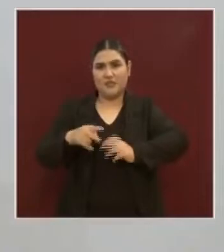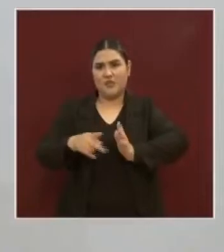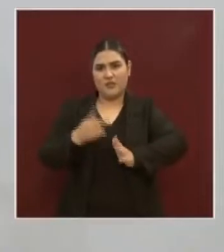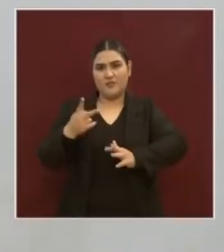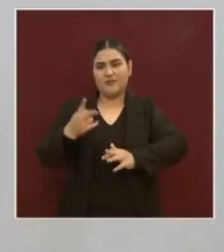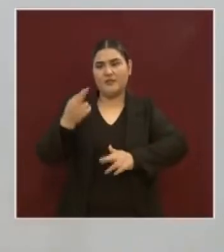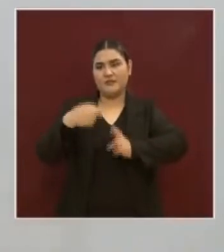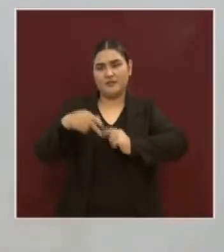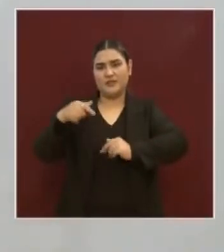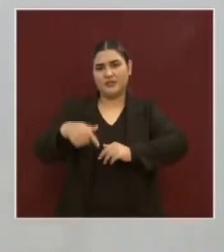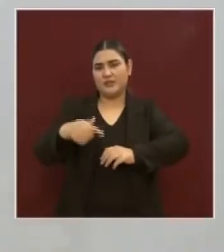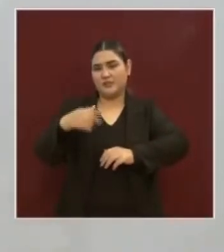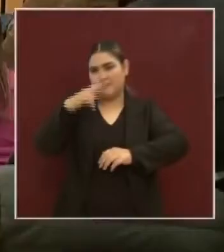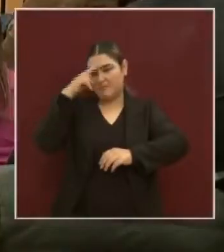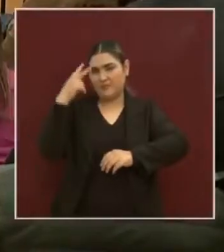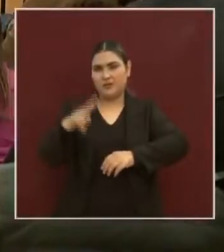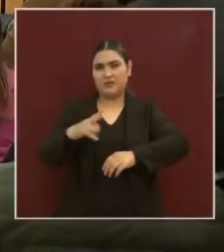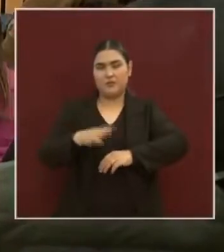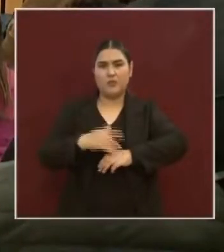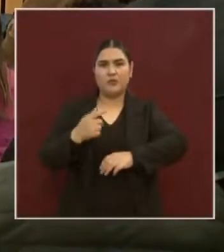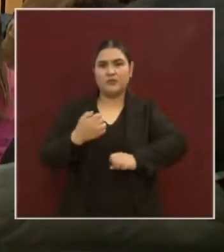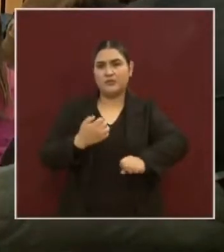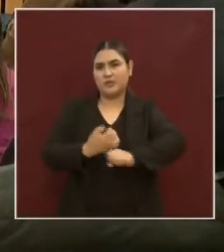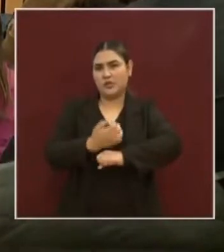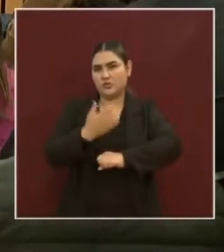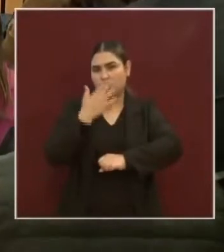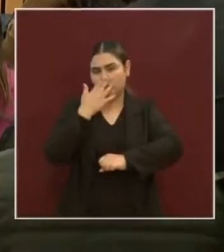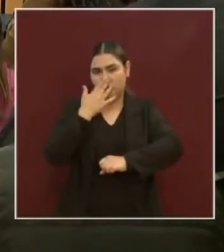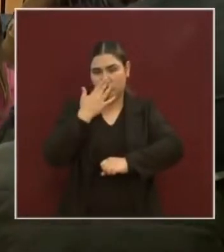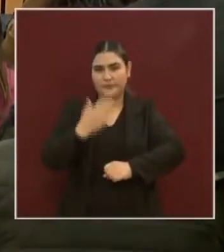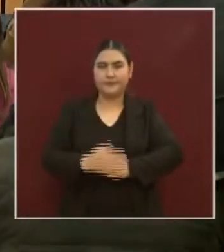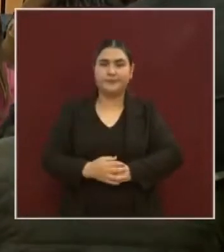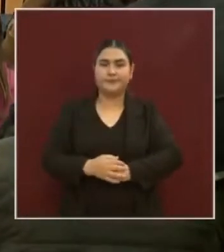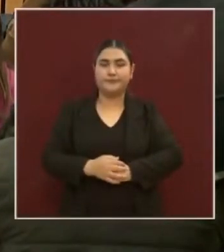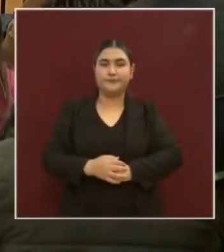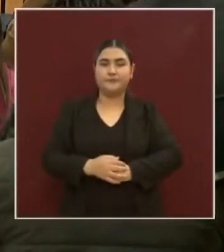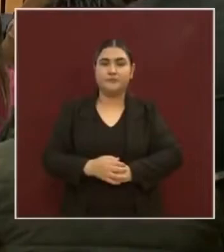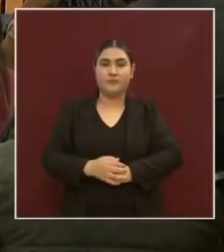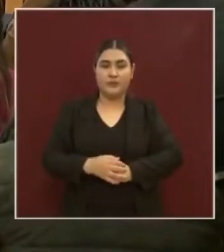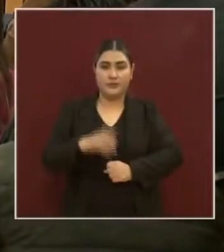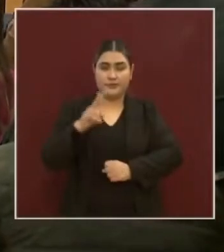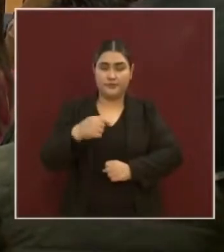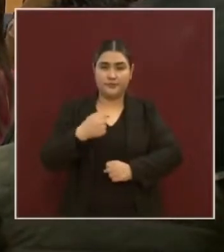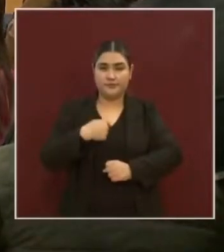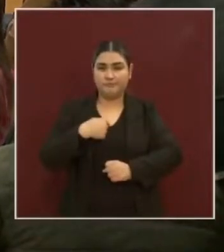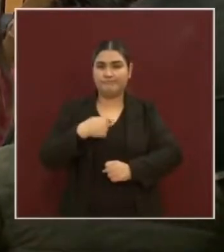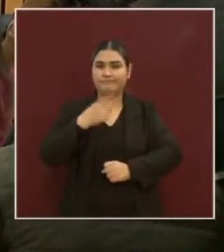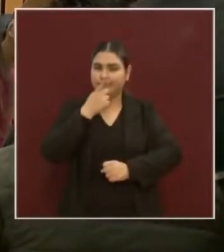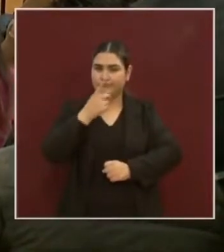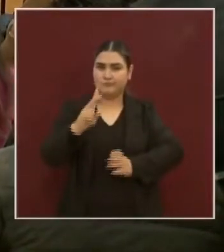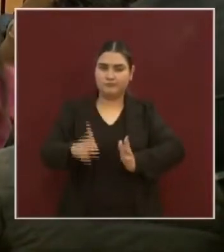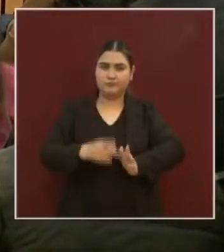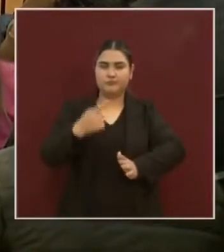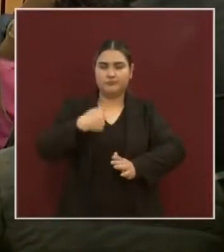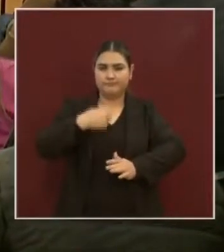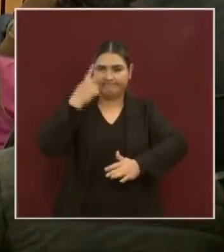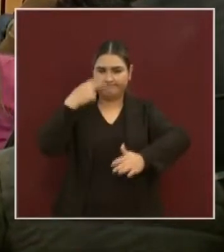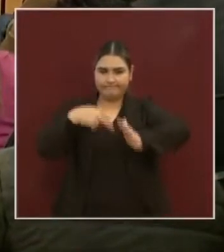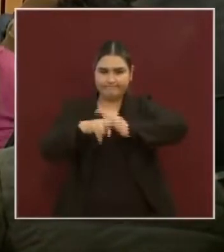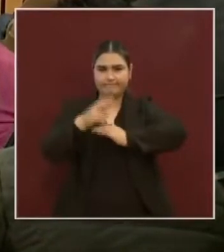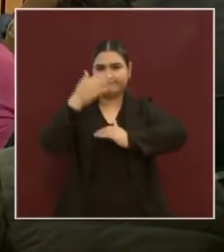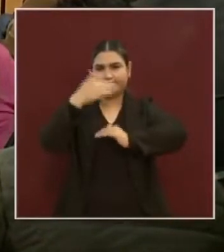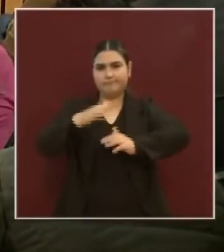deportados por el estado de Sonora. Reitero, tengo una visión humanitaria